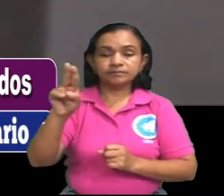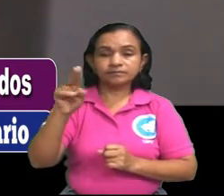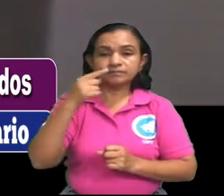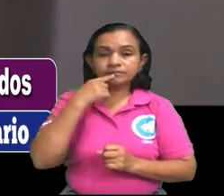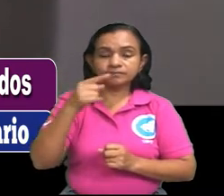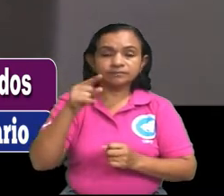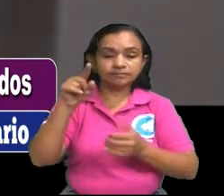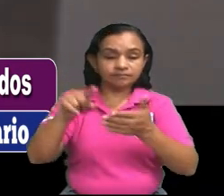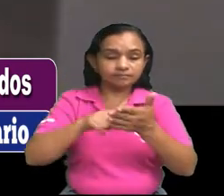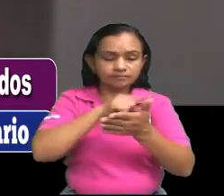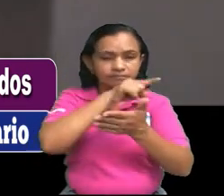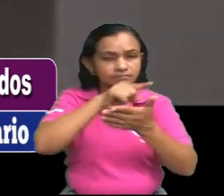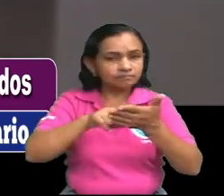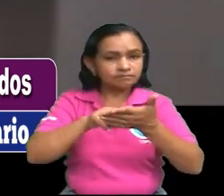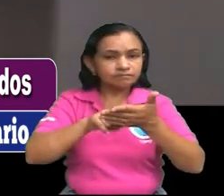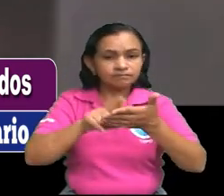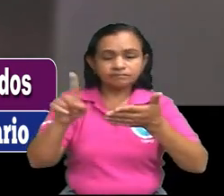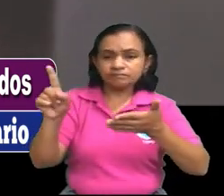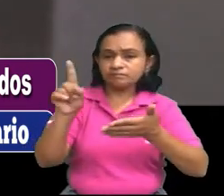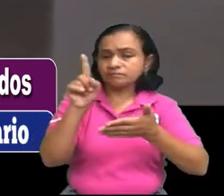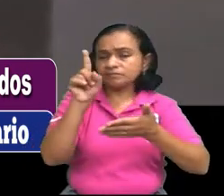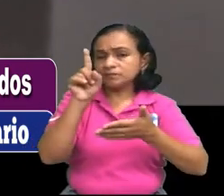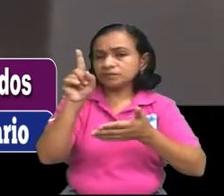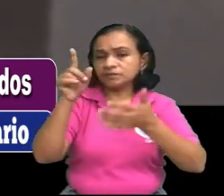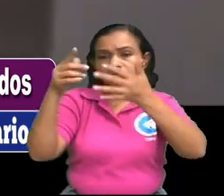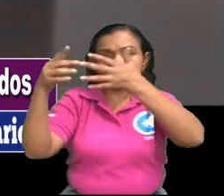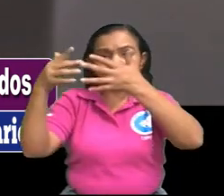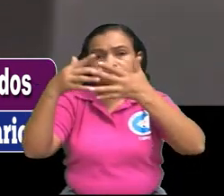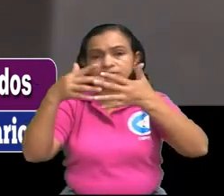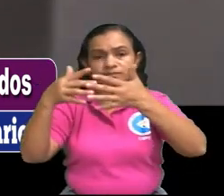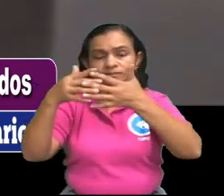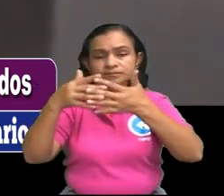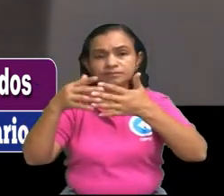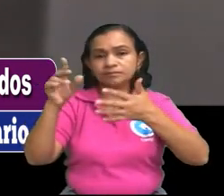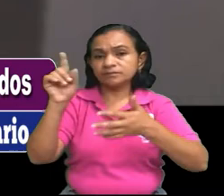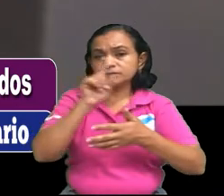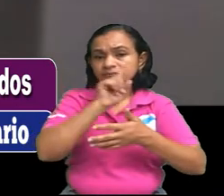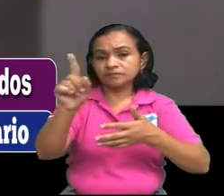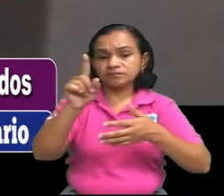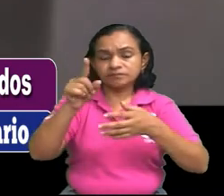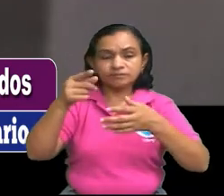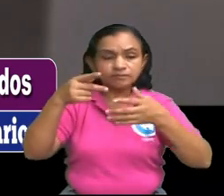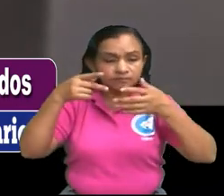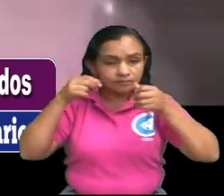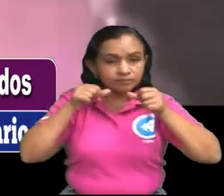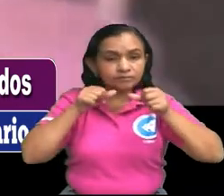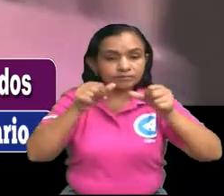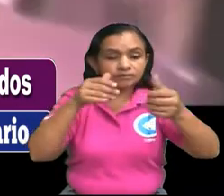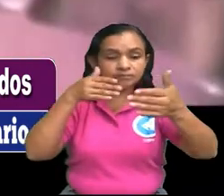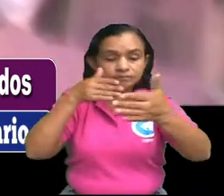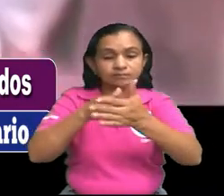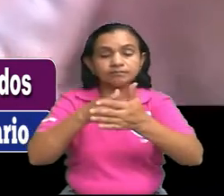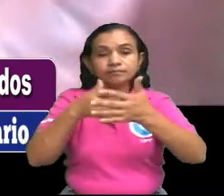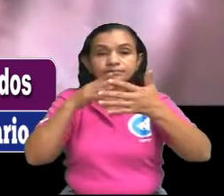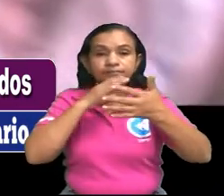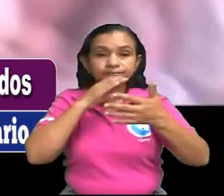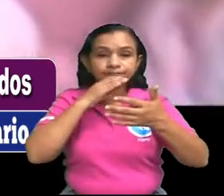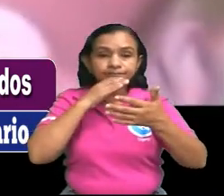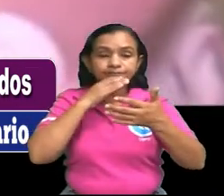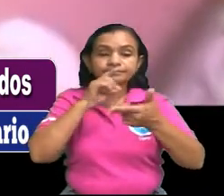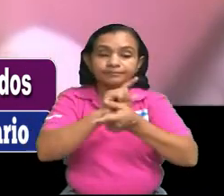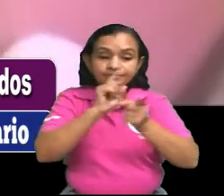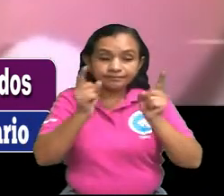votado para que Estados Unidos desmonte el bloqueo. En momentos